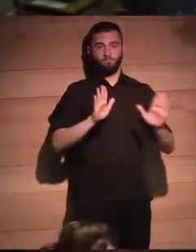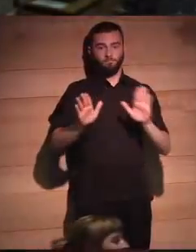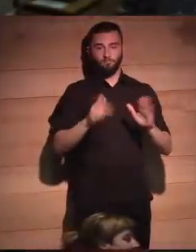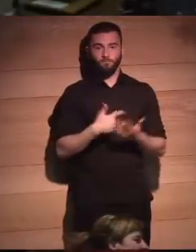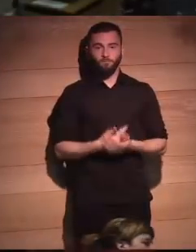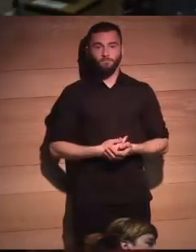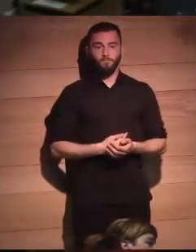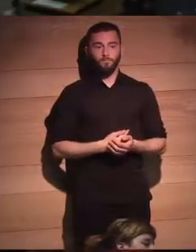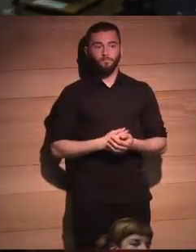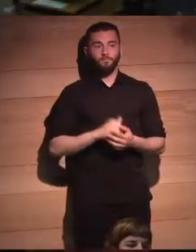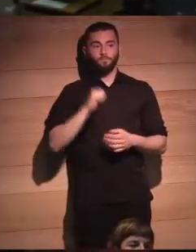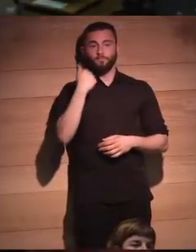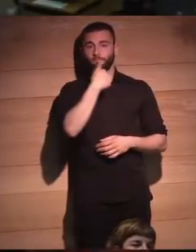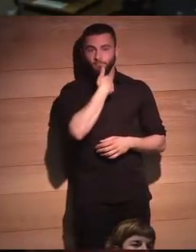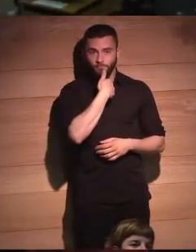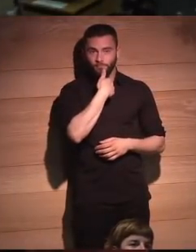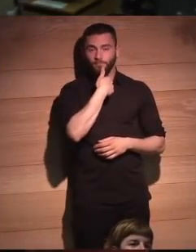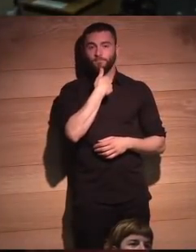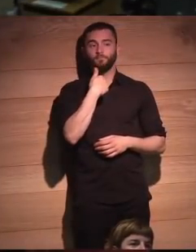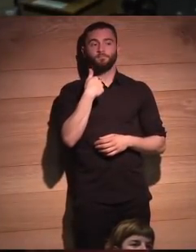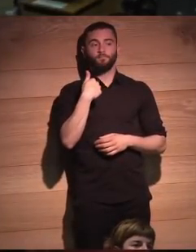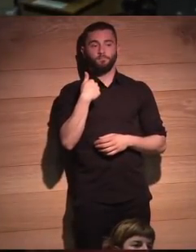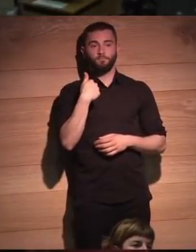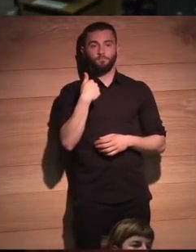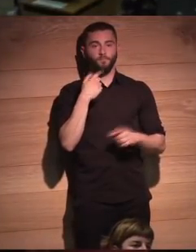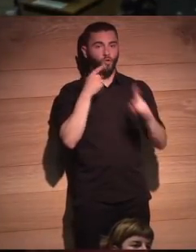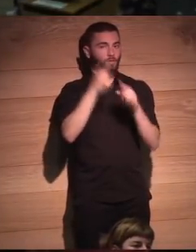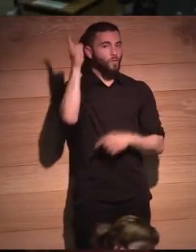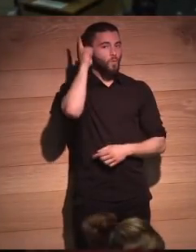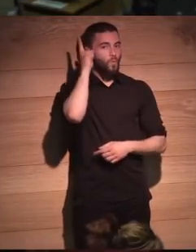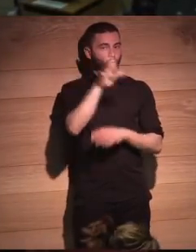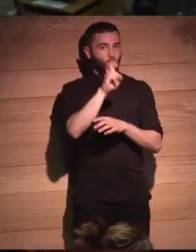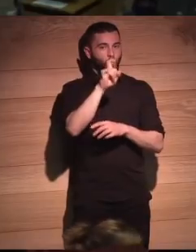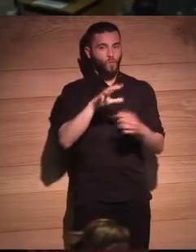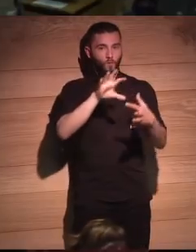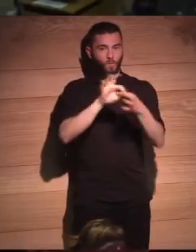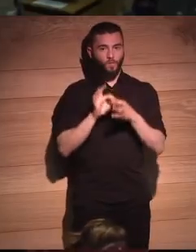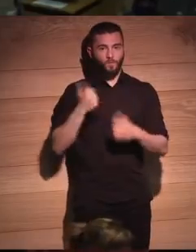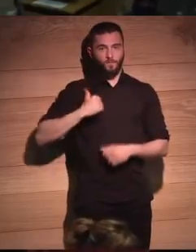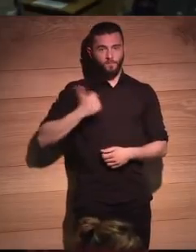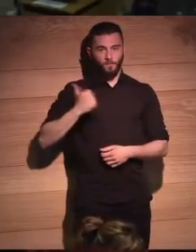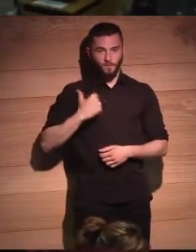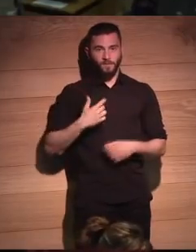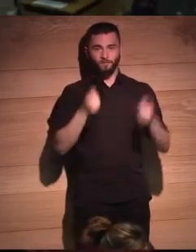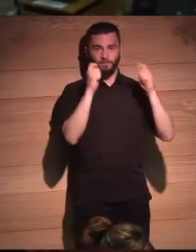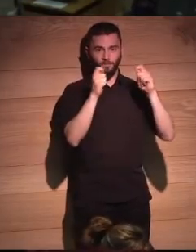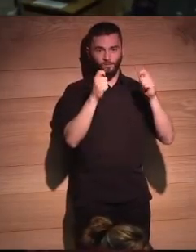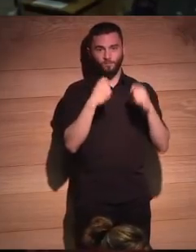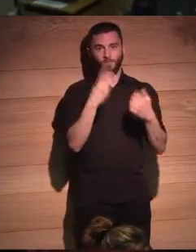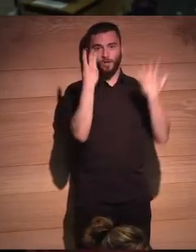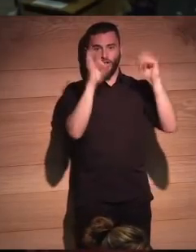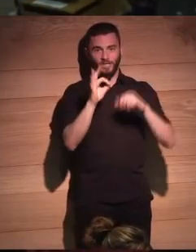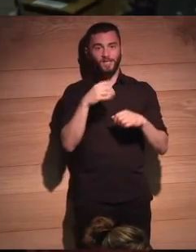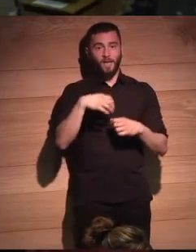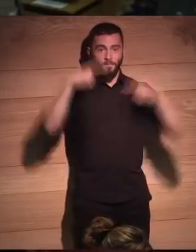Claves y salvoconductos para que podáis utilizar vuestro teléfono, difundir la fiesta de cumpleaños del 80 cumpleaños de Batman y, por